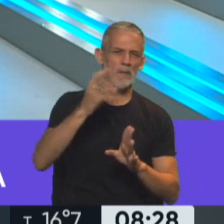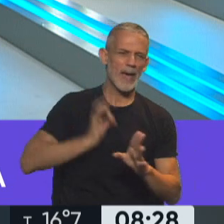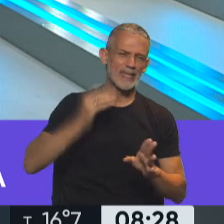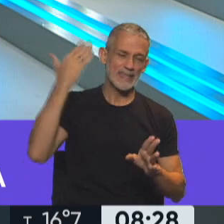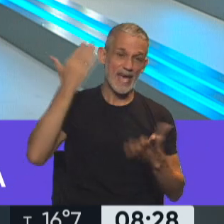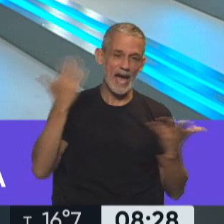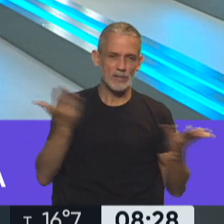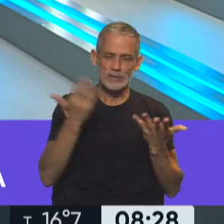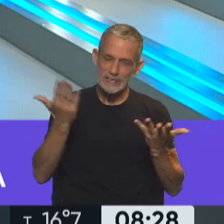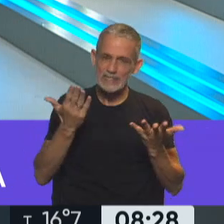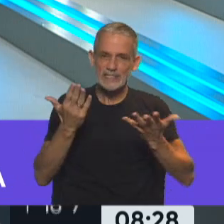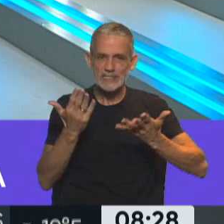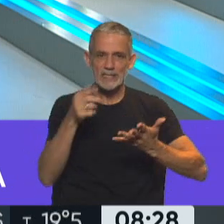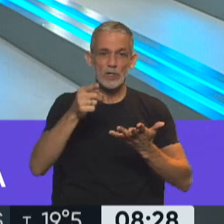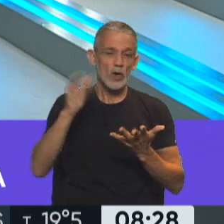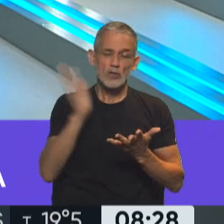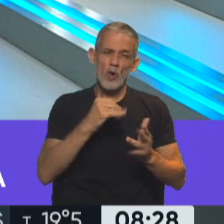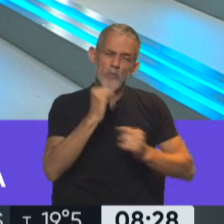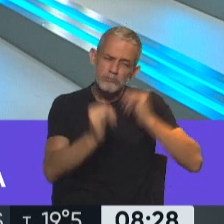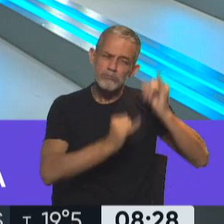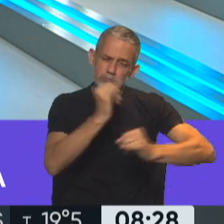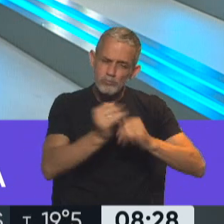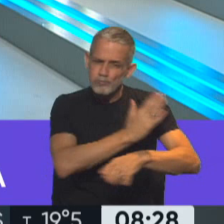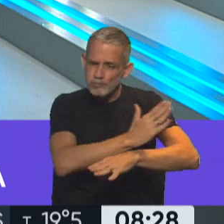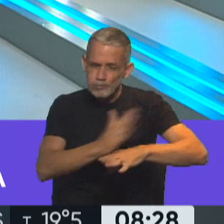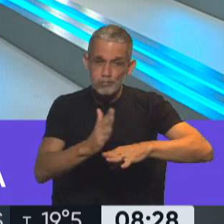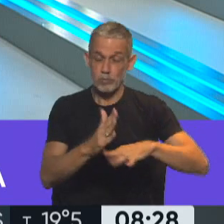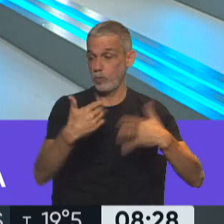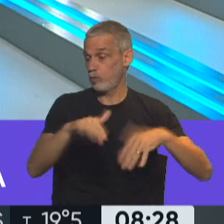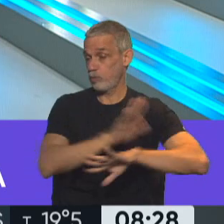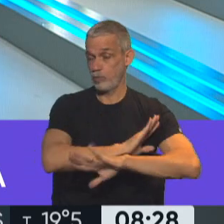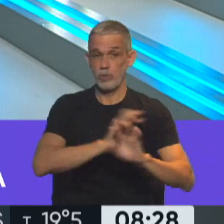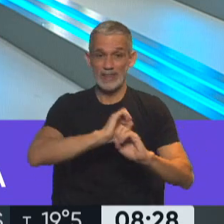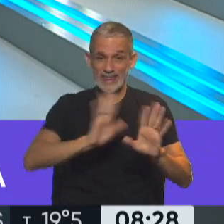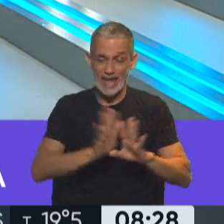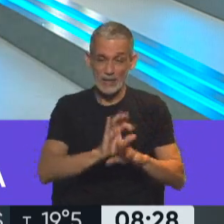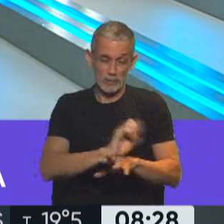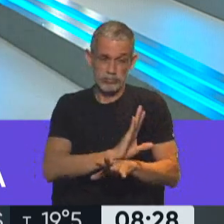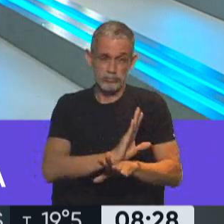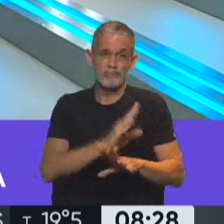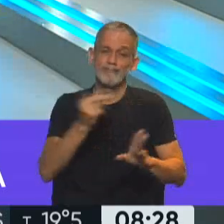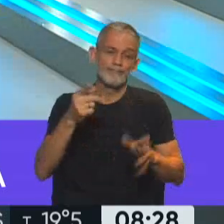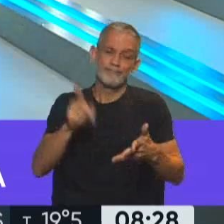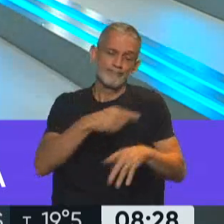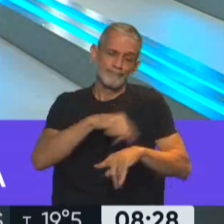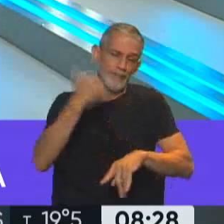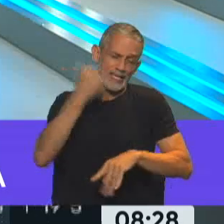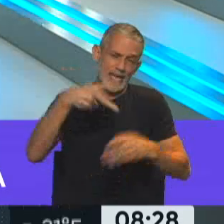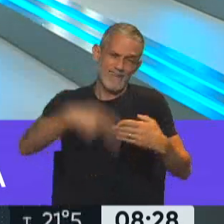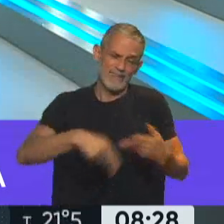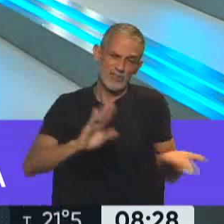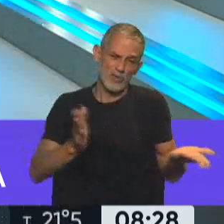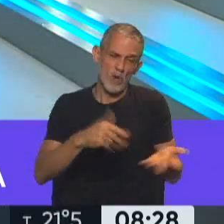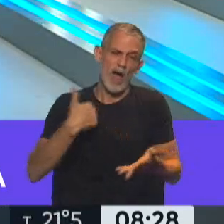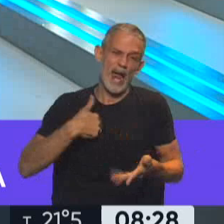años, con lo cual es muy probable que todo lo que contó ayer, que fue por momentos estremecedor, esté prescripto o no tenga jurisdicción